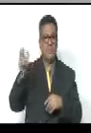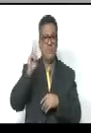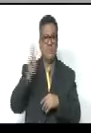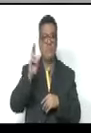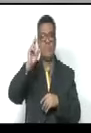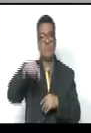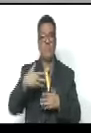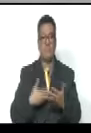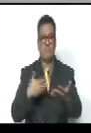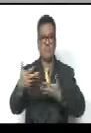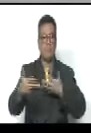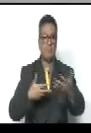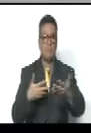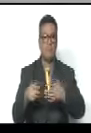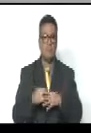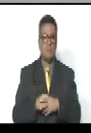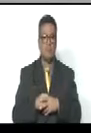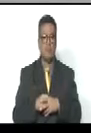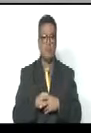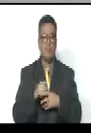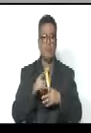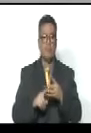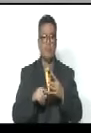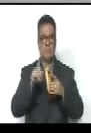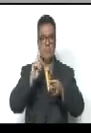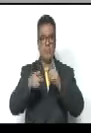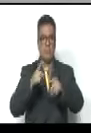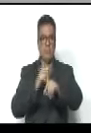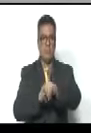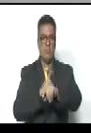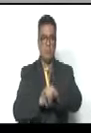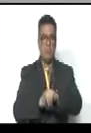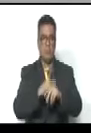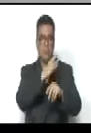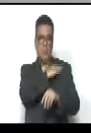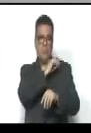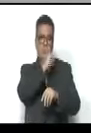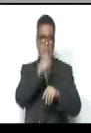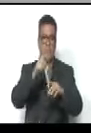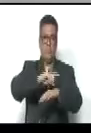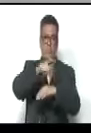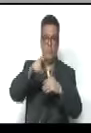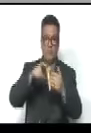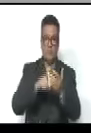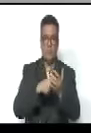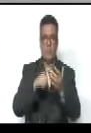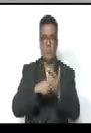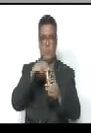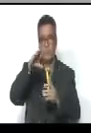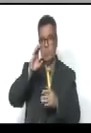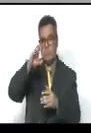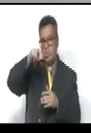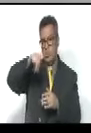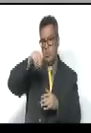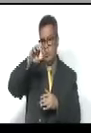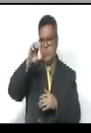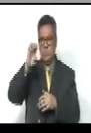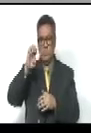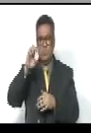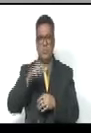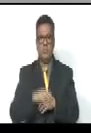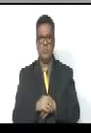también compartirles que hace minutos el directorio en pleno del Consejo Nacional